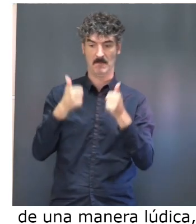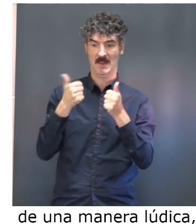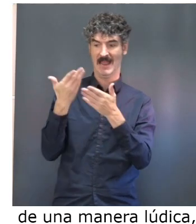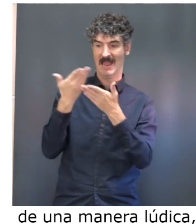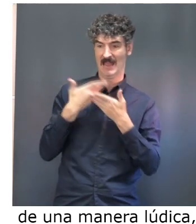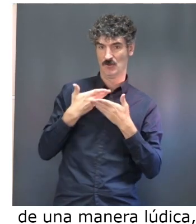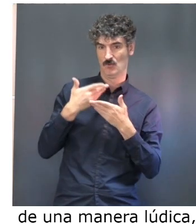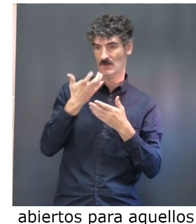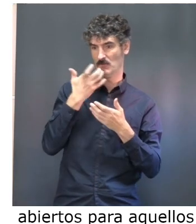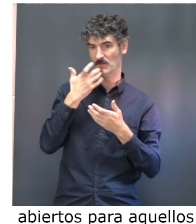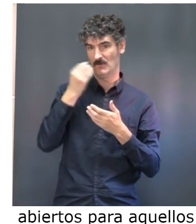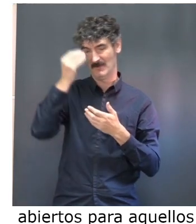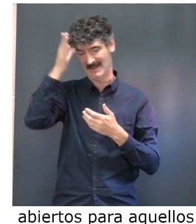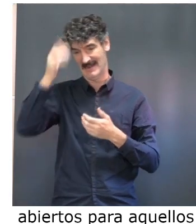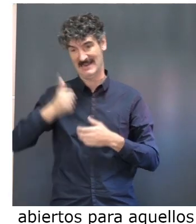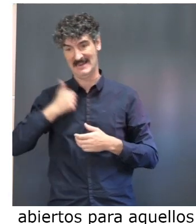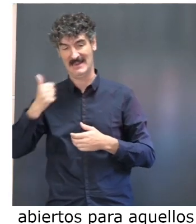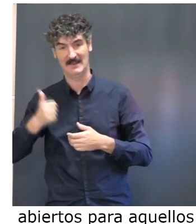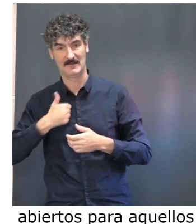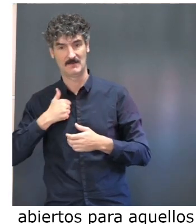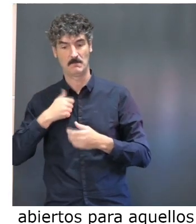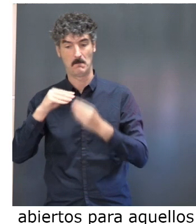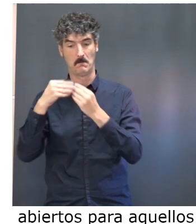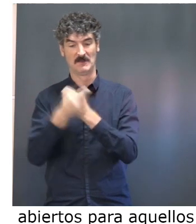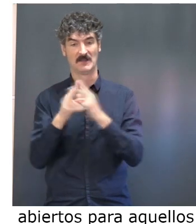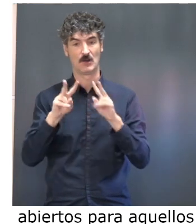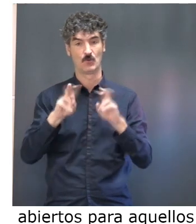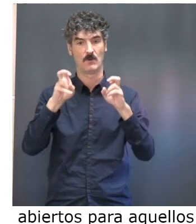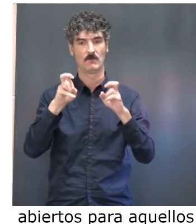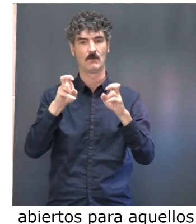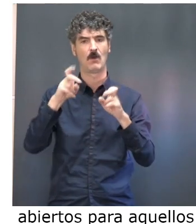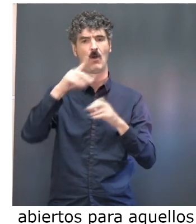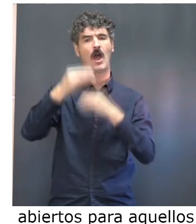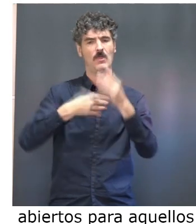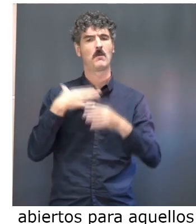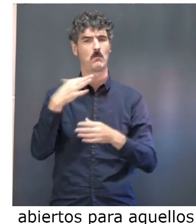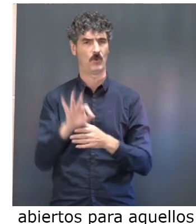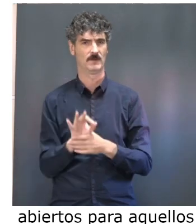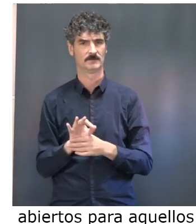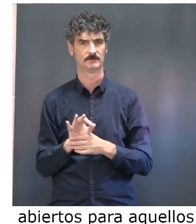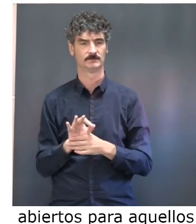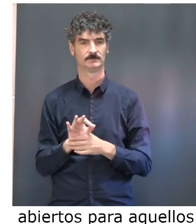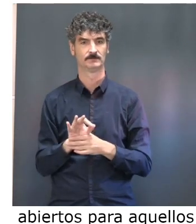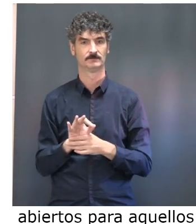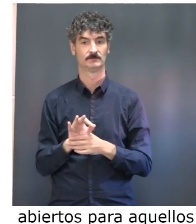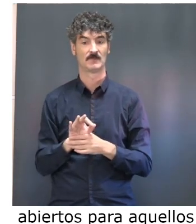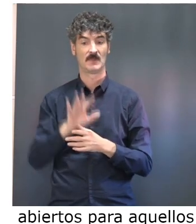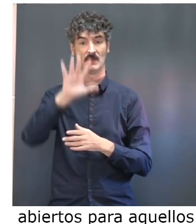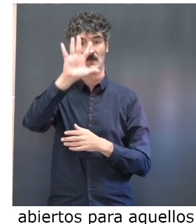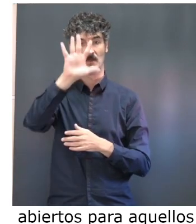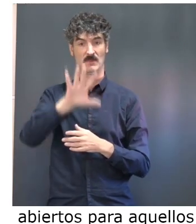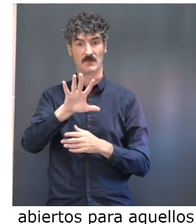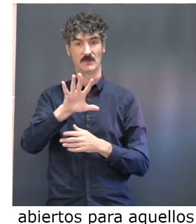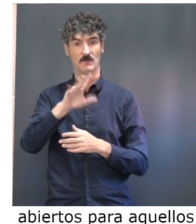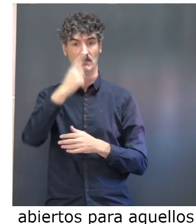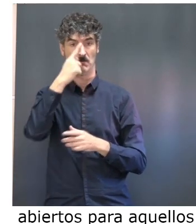ayuda de la IA o sin ella, nuevos materiales puedan hacerlo. Entonces son 5